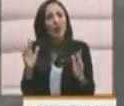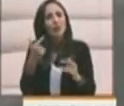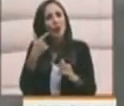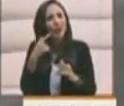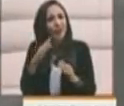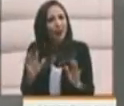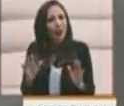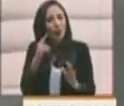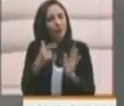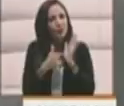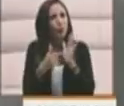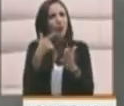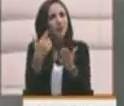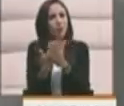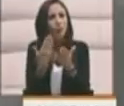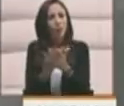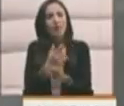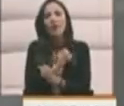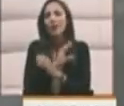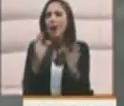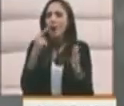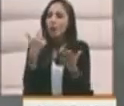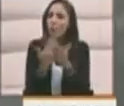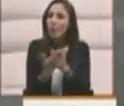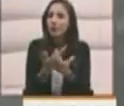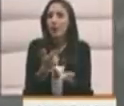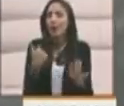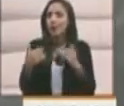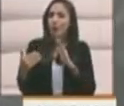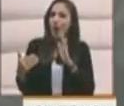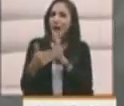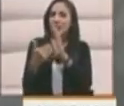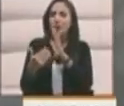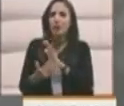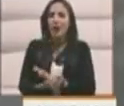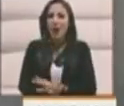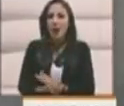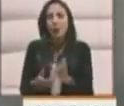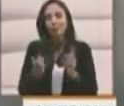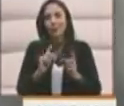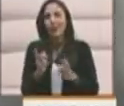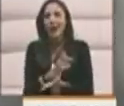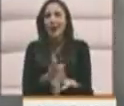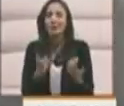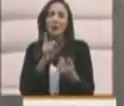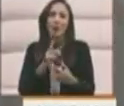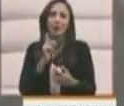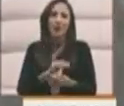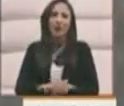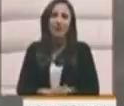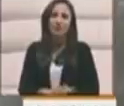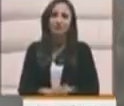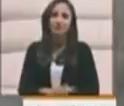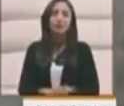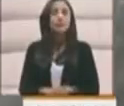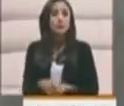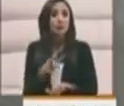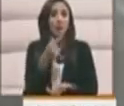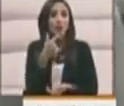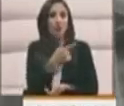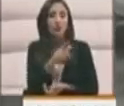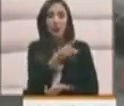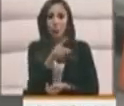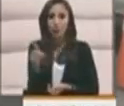se demuestre que efectivamente eso fue un atentado y no un autoatentado. ¿Eso quiere decir que ustedes